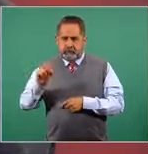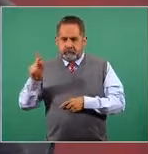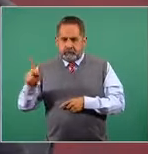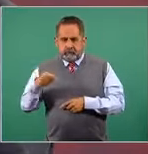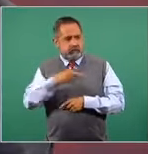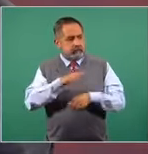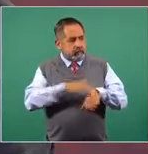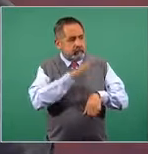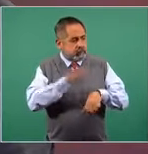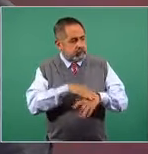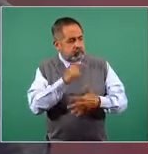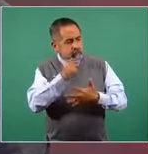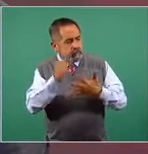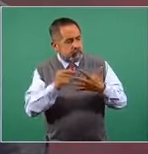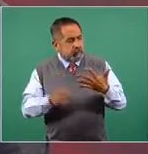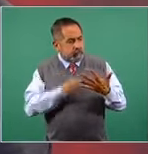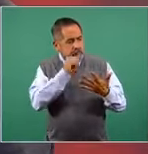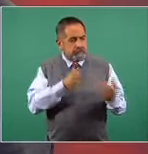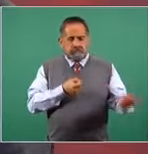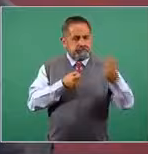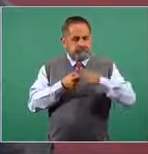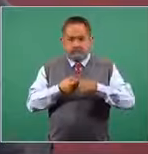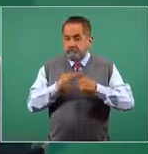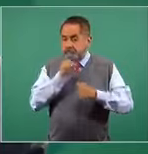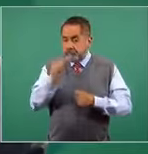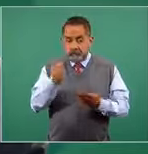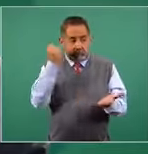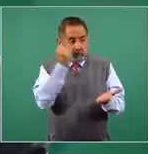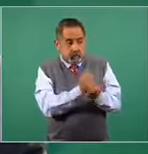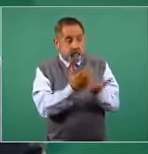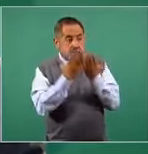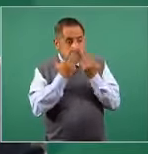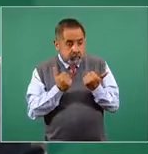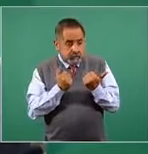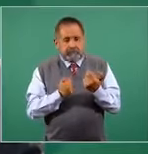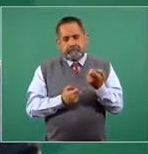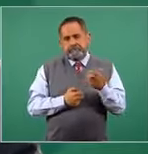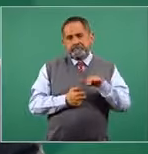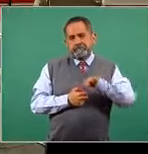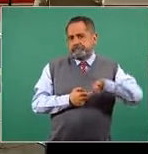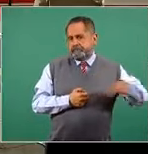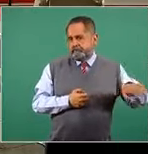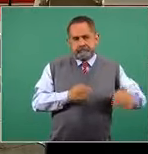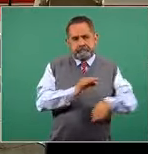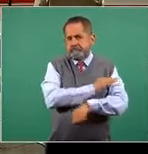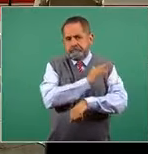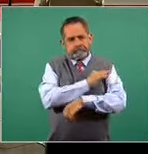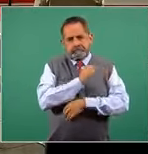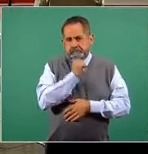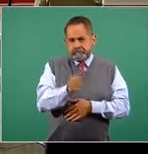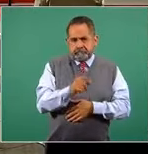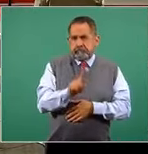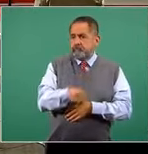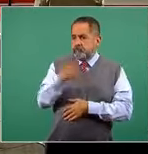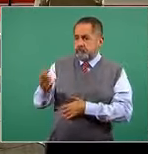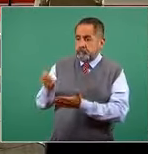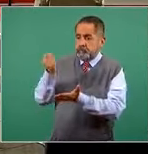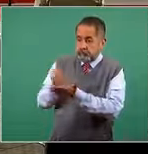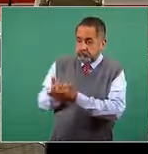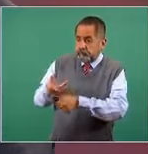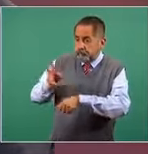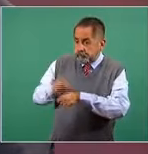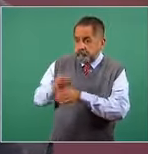porque no cumplen los requisitos de ley. Esas son las que quedarán excluidas. Todas las demás, digamos las que estén en